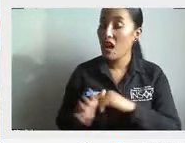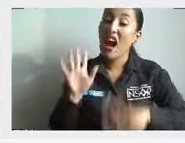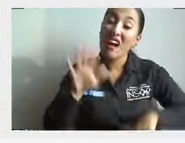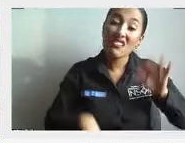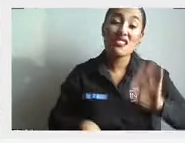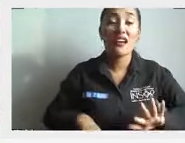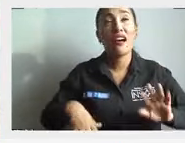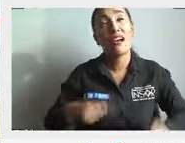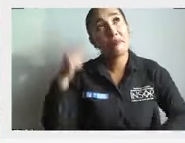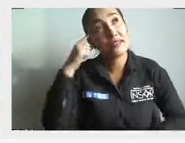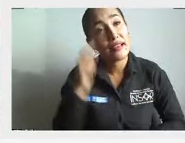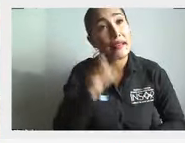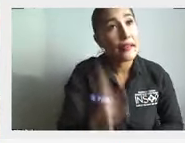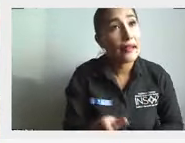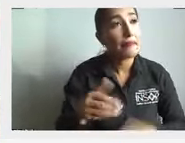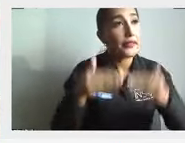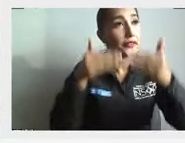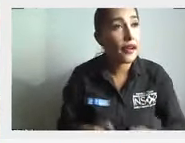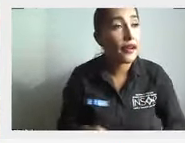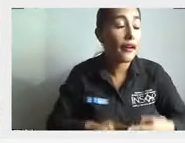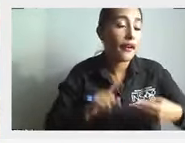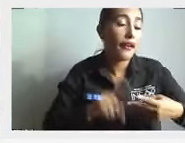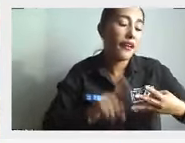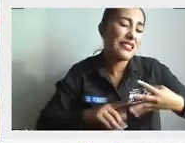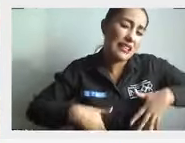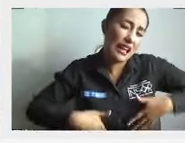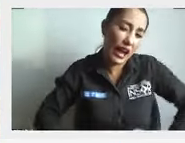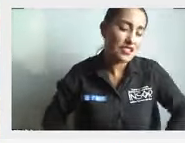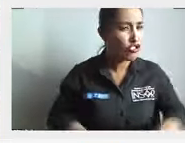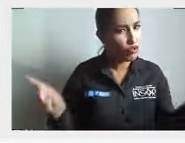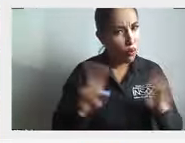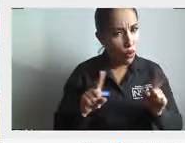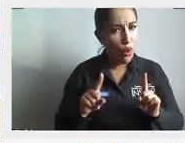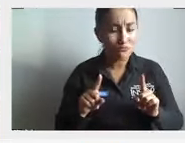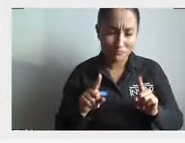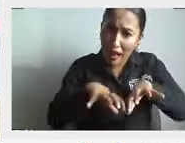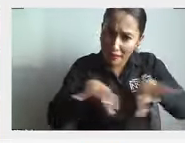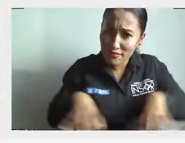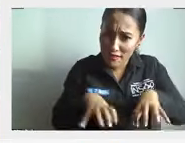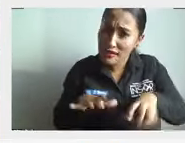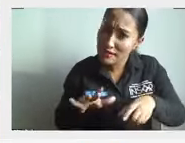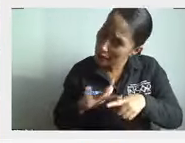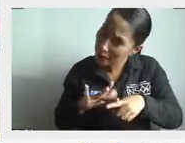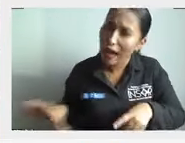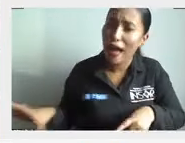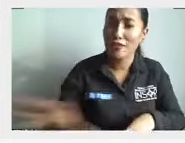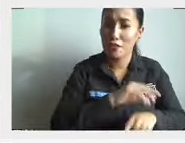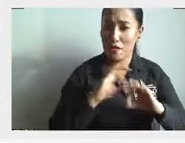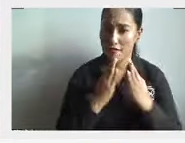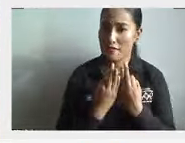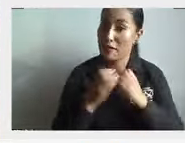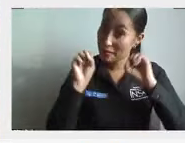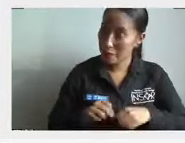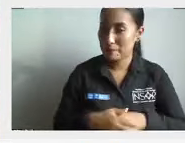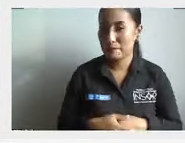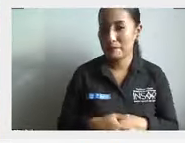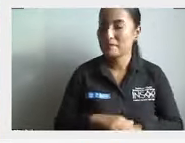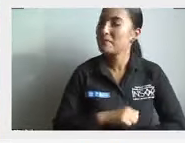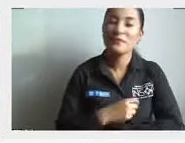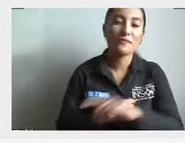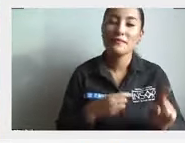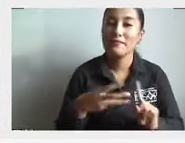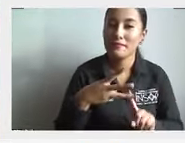cosas a él y poder involucrar la dinámica completa de la familia. ¿Qué otras cosas podemos ver? Podemos ver que tenemos